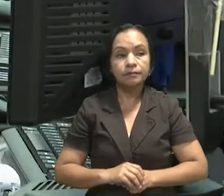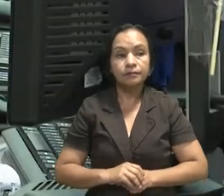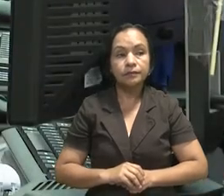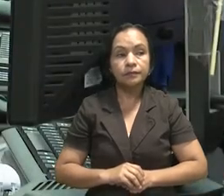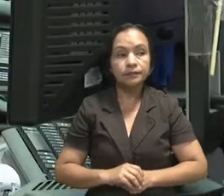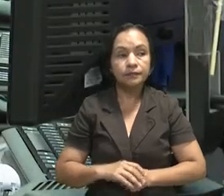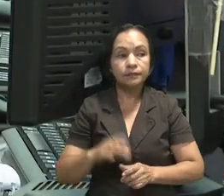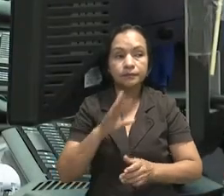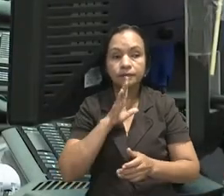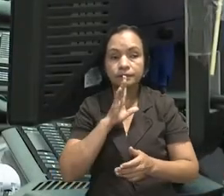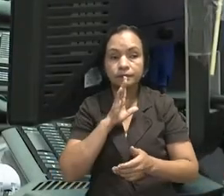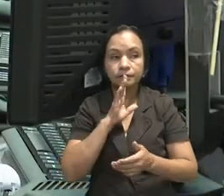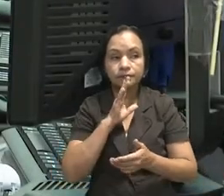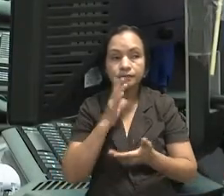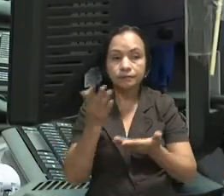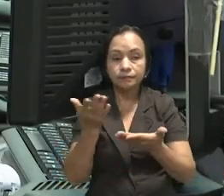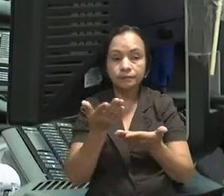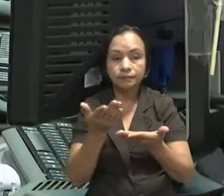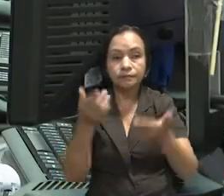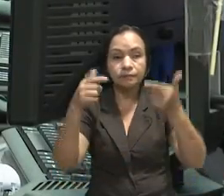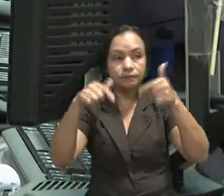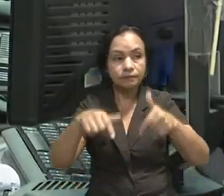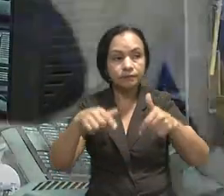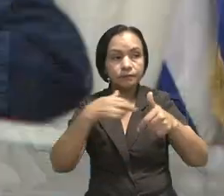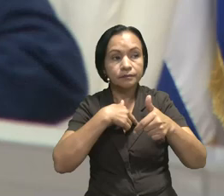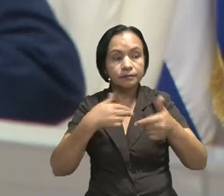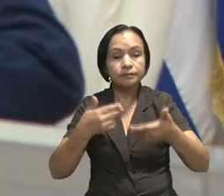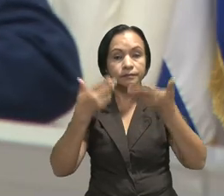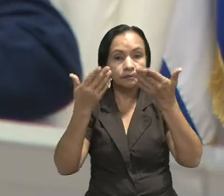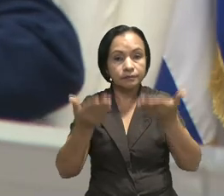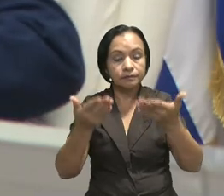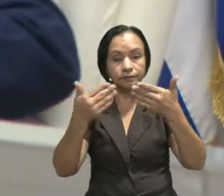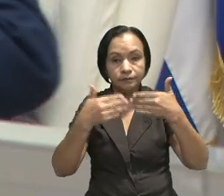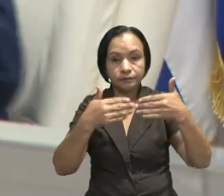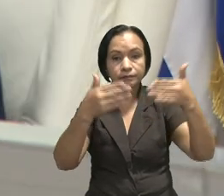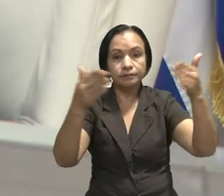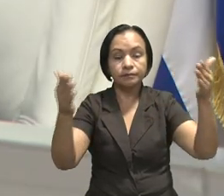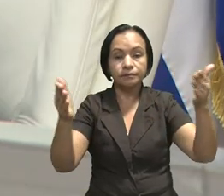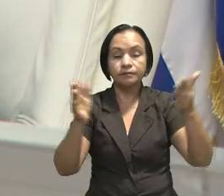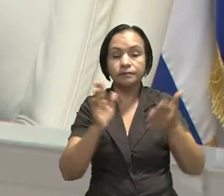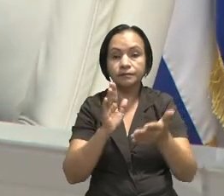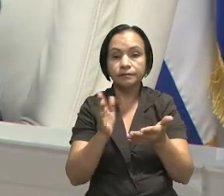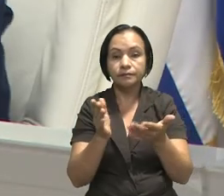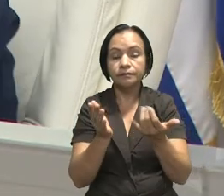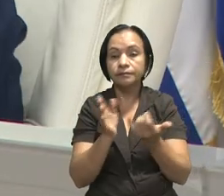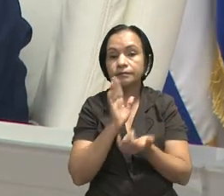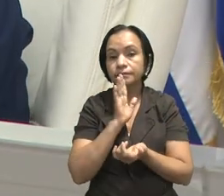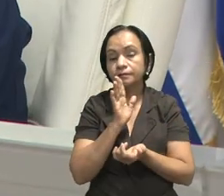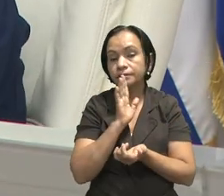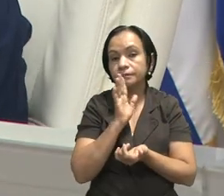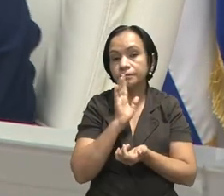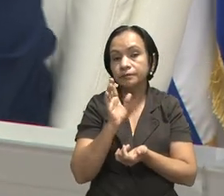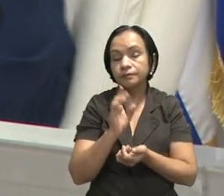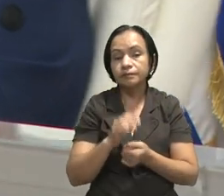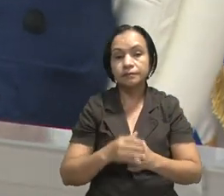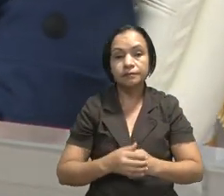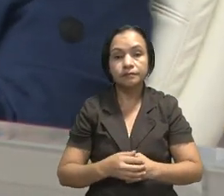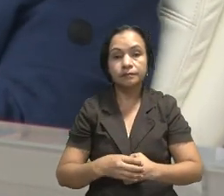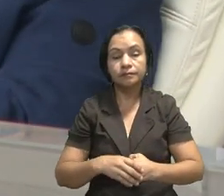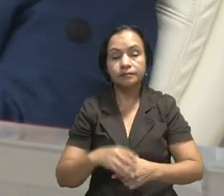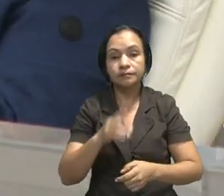Hay discusión en lo general. El dictamen presentado, se abre la discusión, tiene la palabra